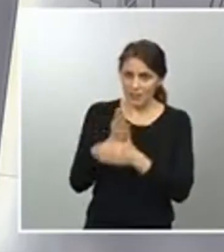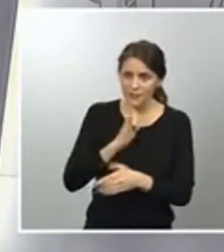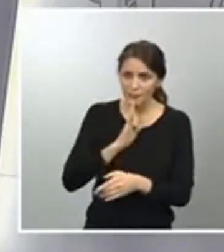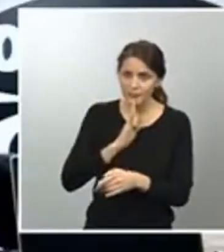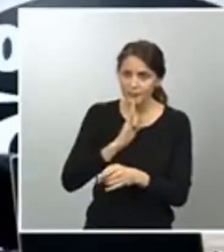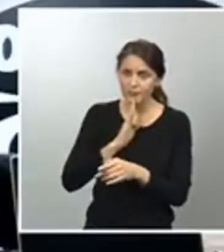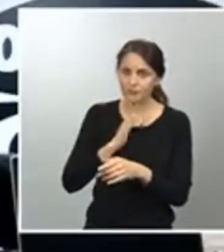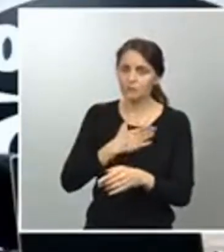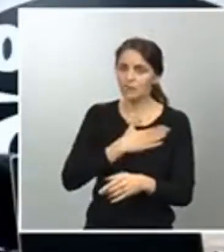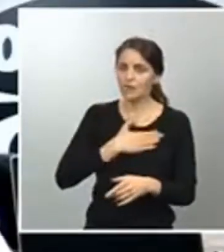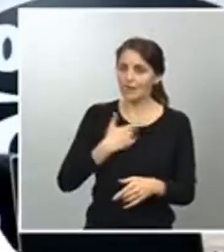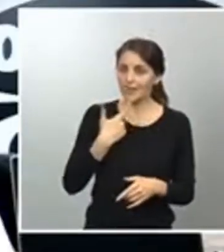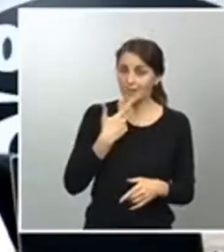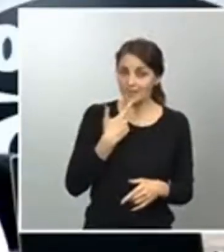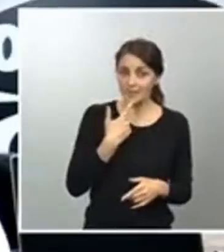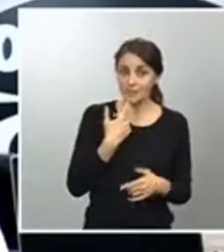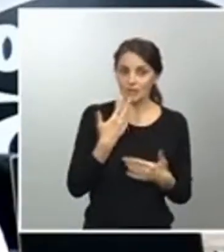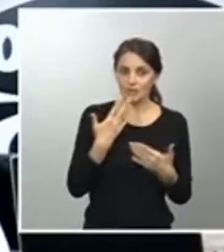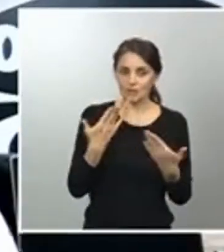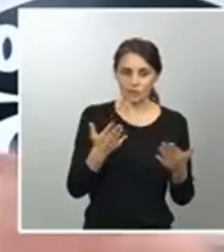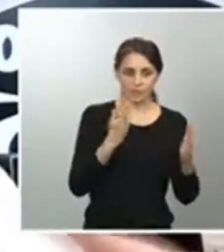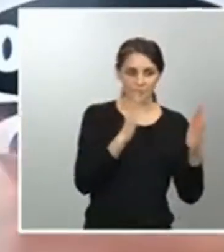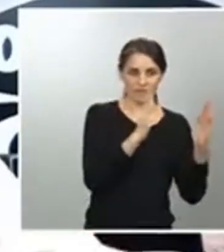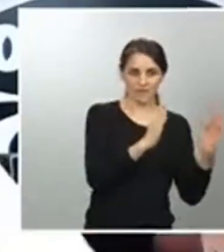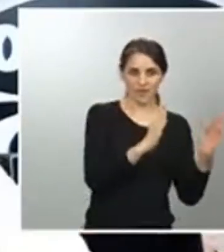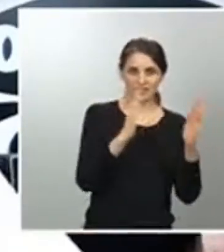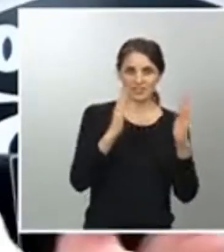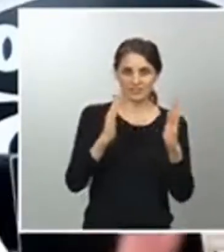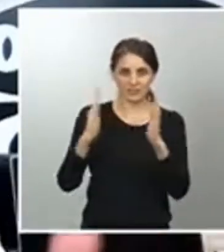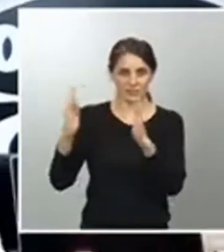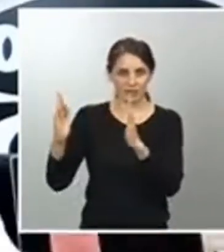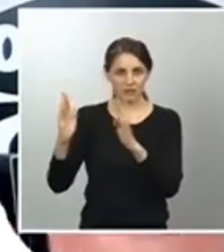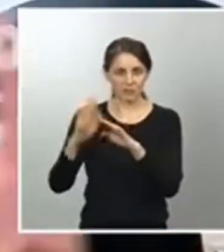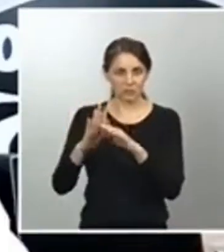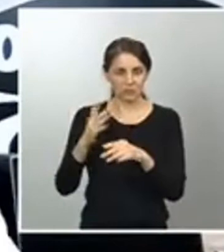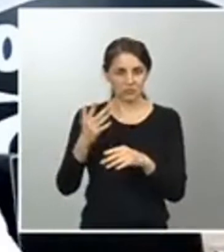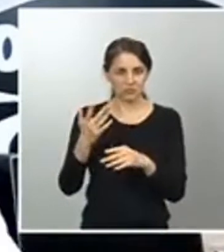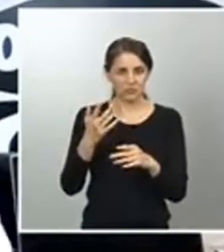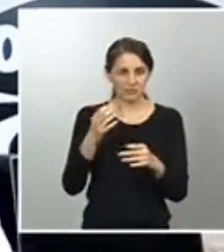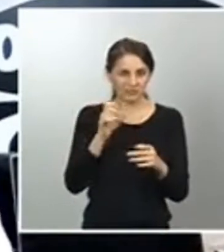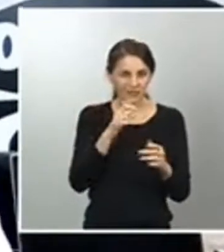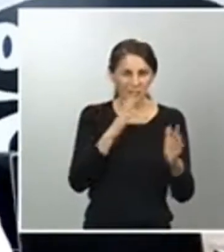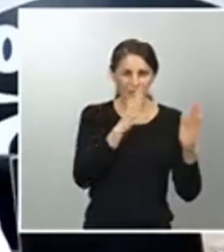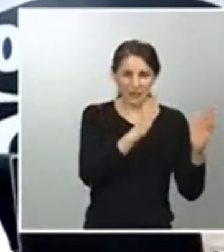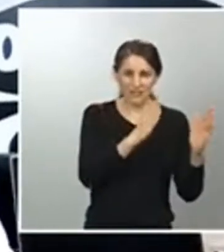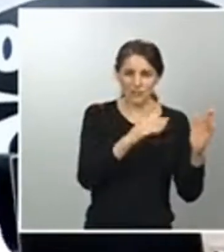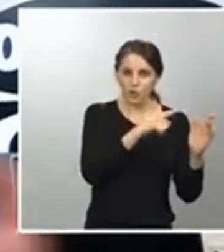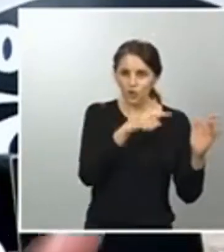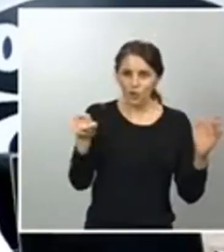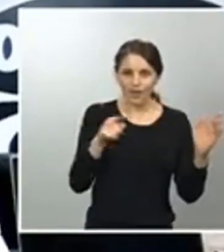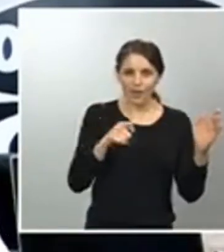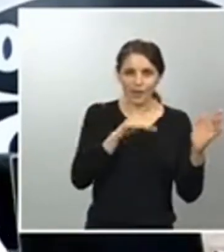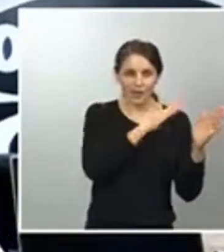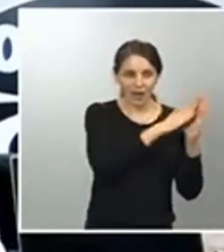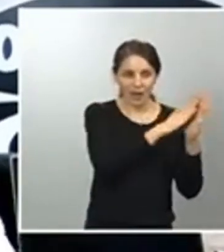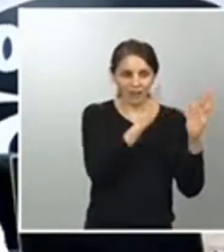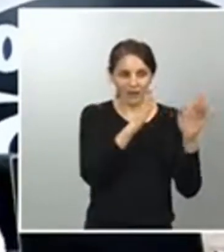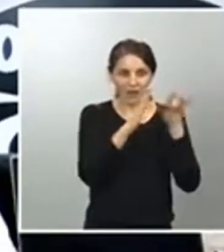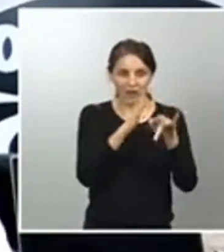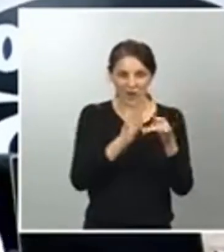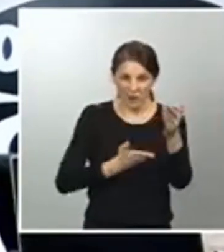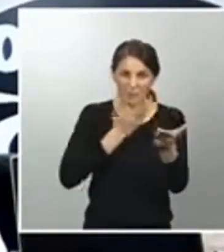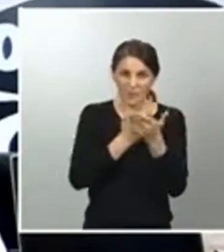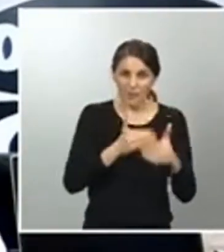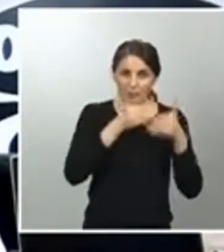todas y cada una de las fases que nos acaba de describir se va a pedir nueva prórroga? Es decir, vamos a tener estado de alarma hasta finales de junio, que ha dicho